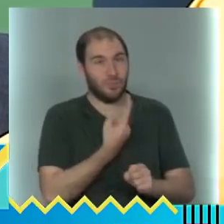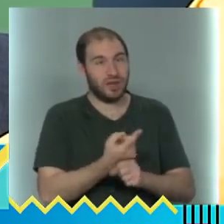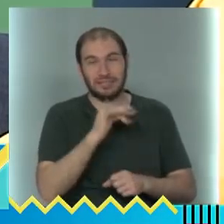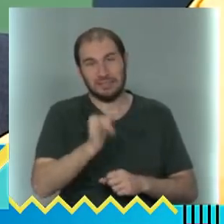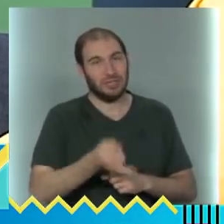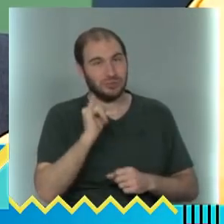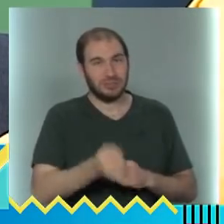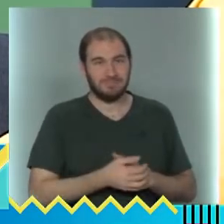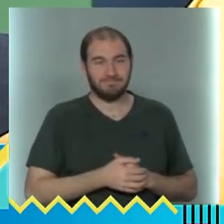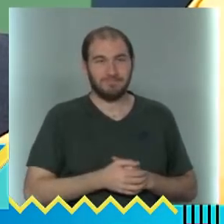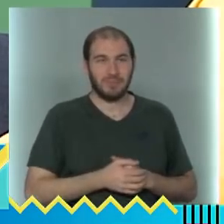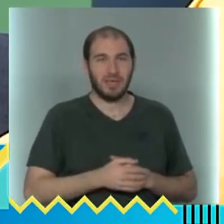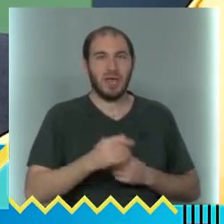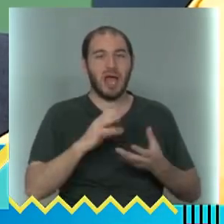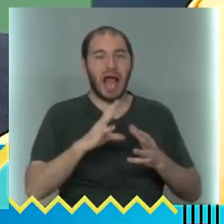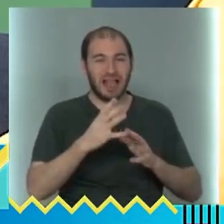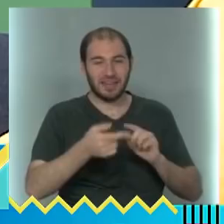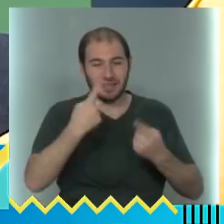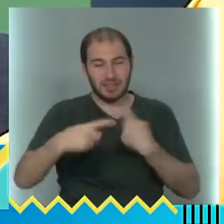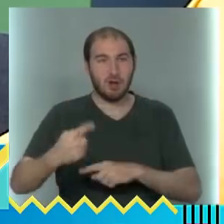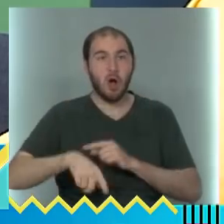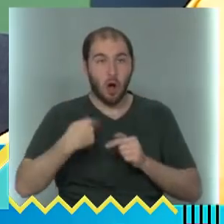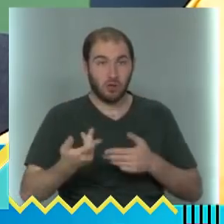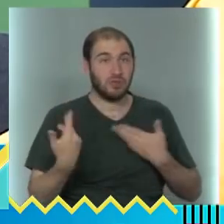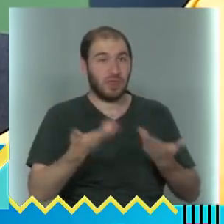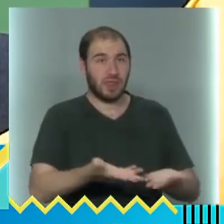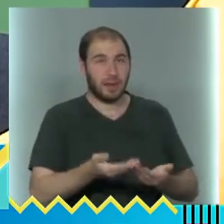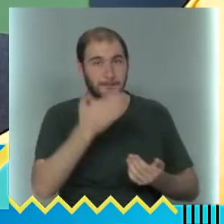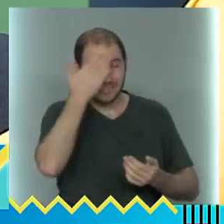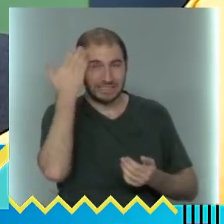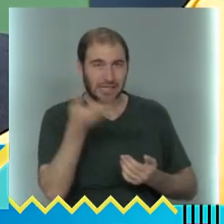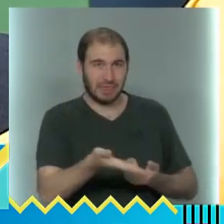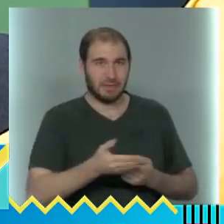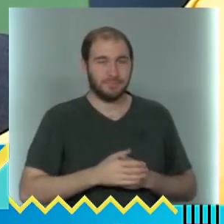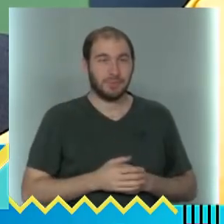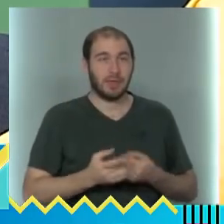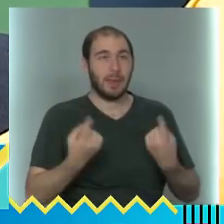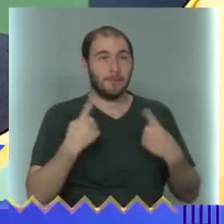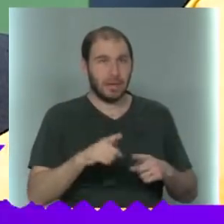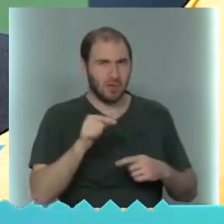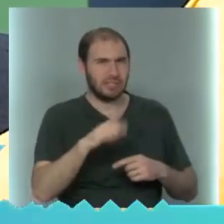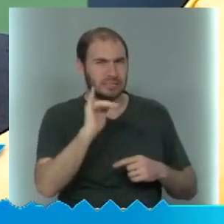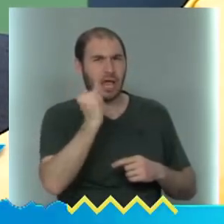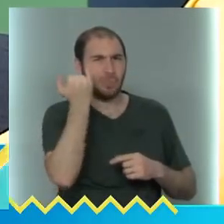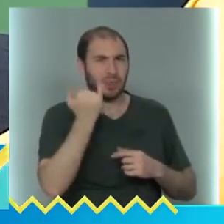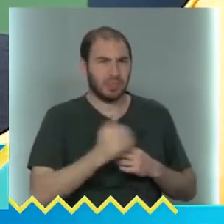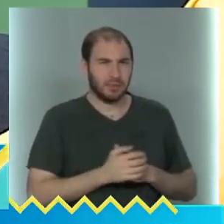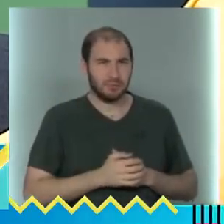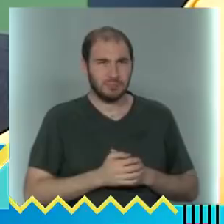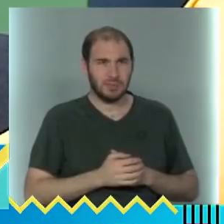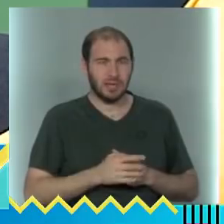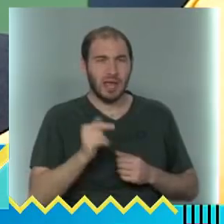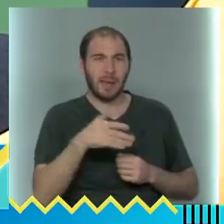evitar, si bien existen muchas alternativas que se le pueden presentar al paciente. Pero si toma conciencia de que